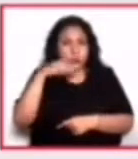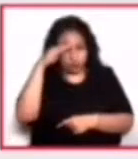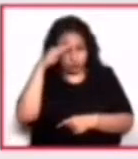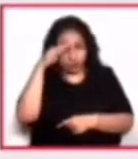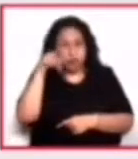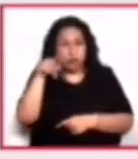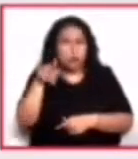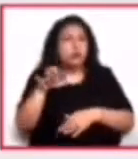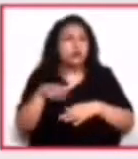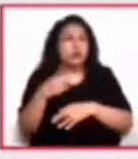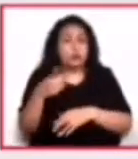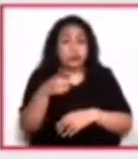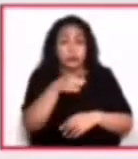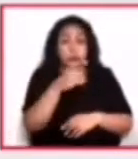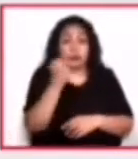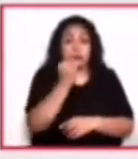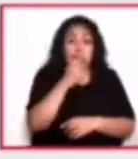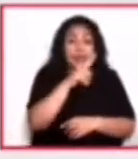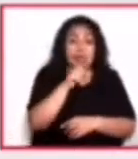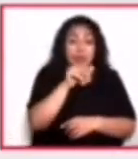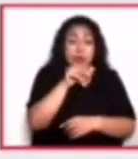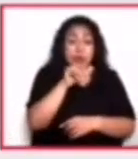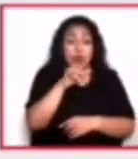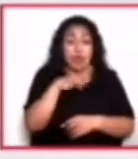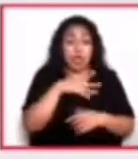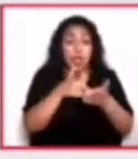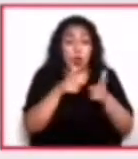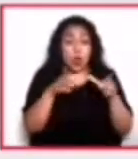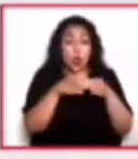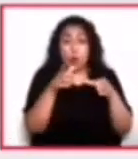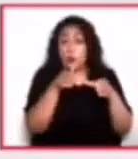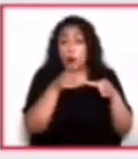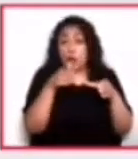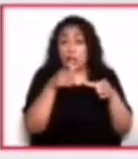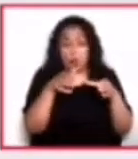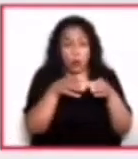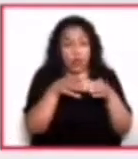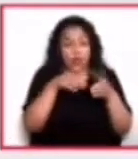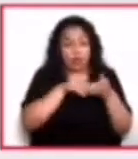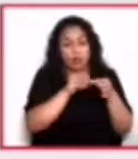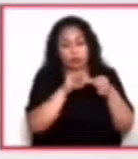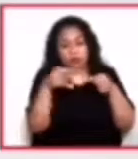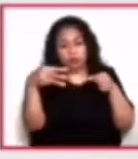porque el zapoteco pues es un grupo de lenguas, ¿no? Es un grupo